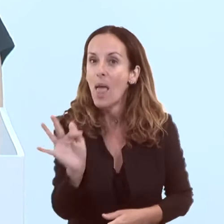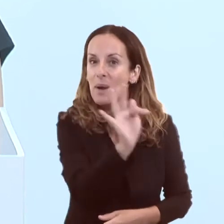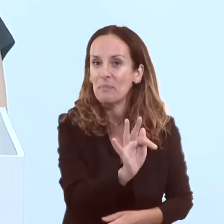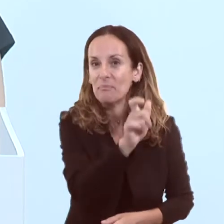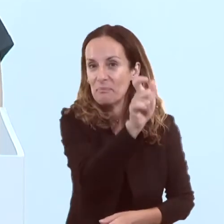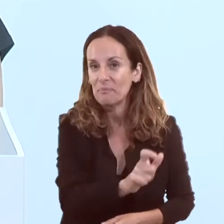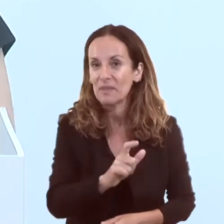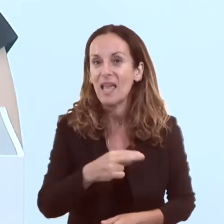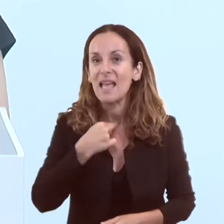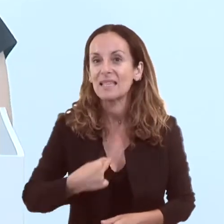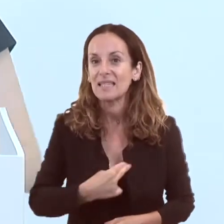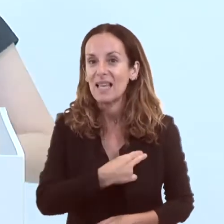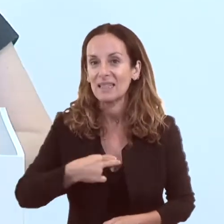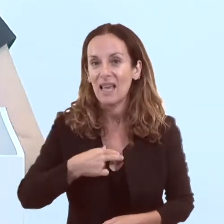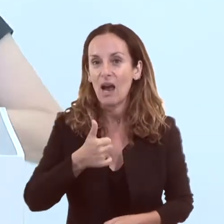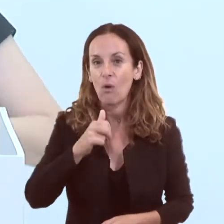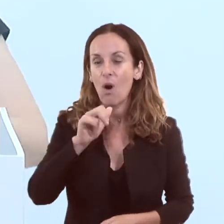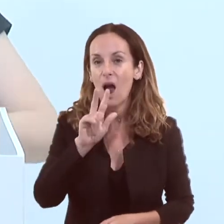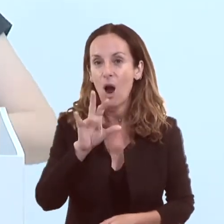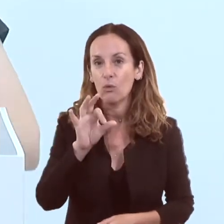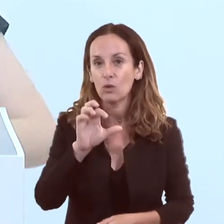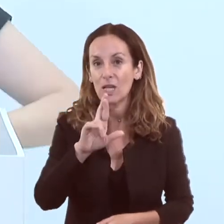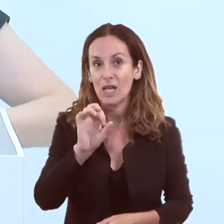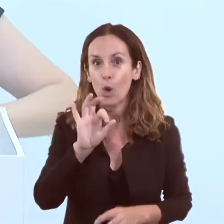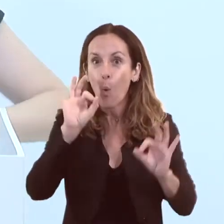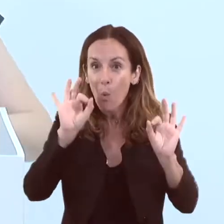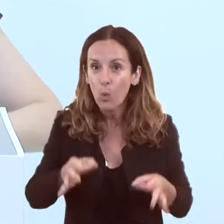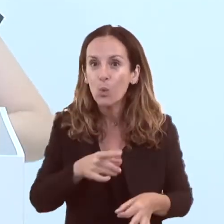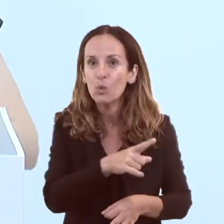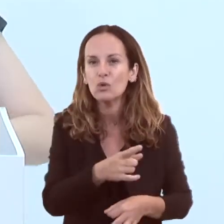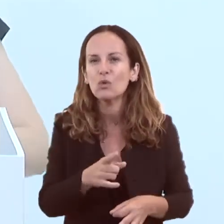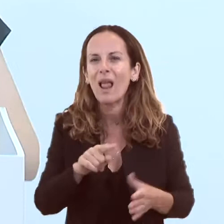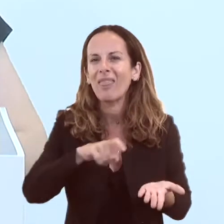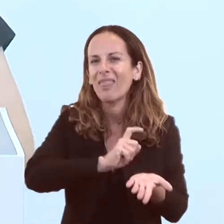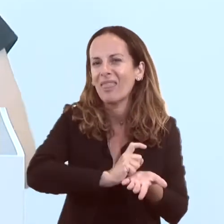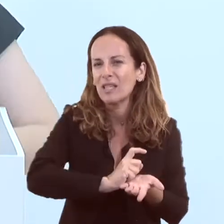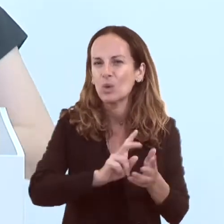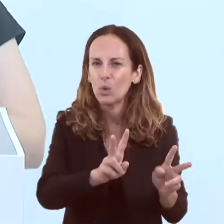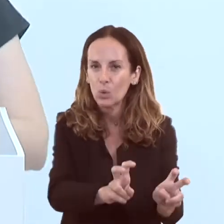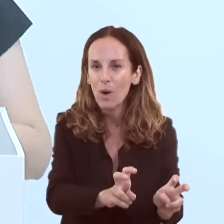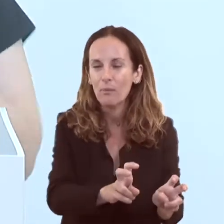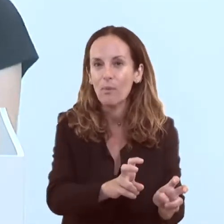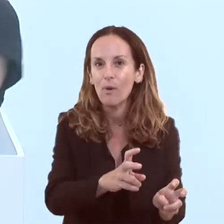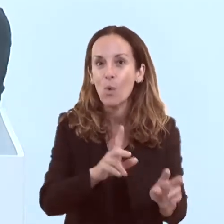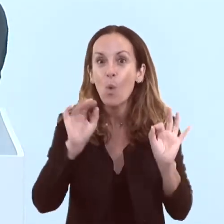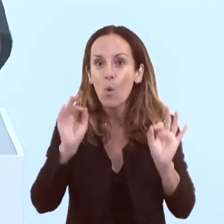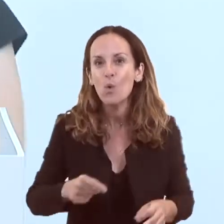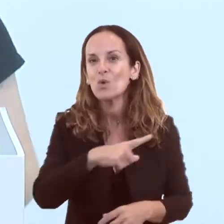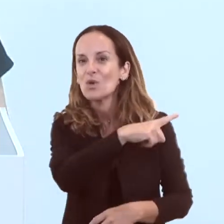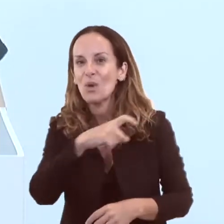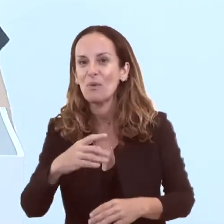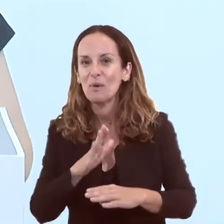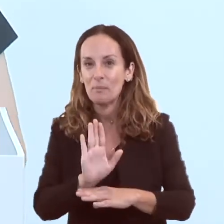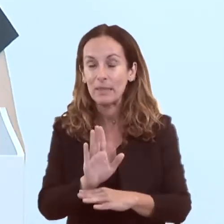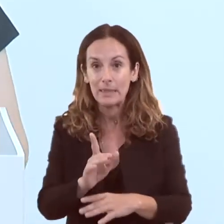tan bueno como es en una gira de presentación de un disco nuevo que además los que no lo habéis escuchado lo tenéis que escuchar que es fantástico lo digo yo porque Santiago